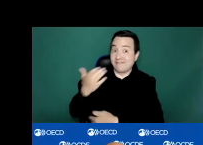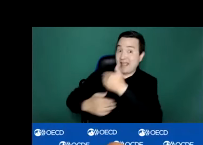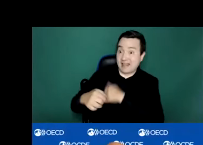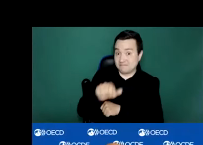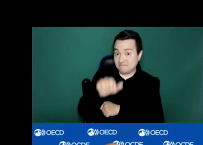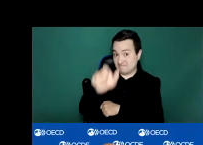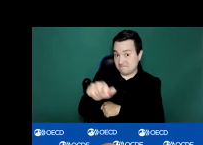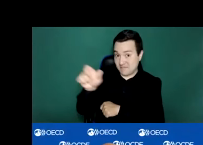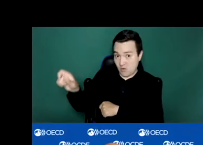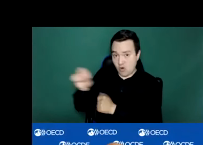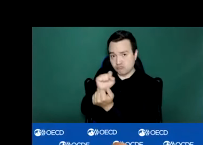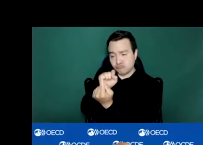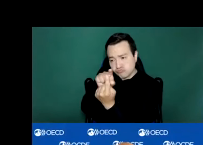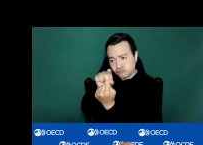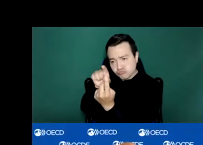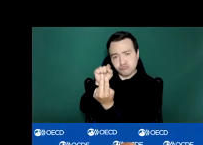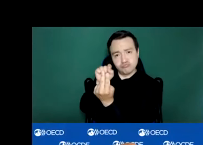encuesta